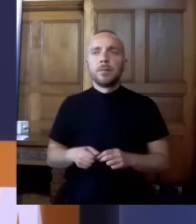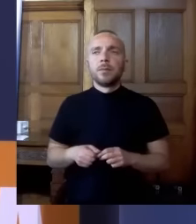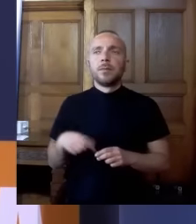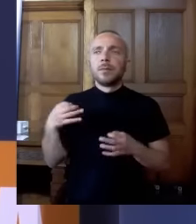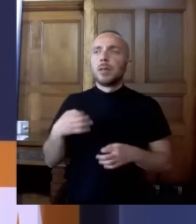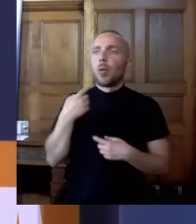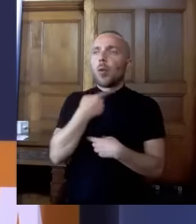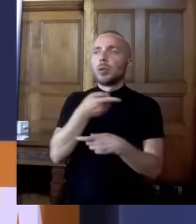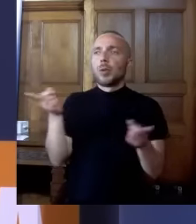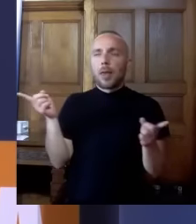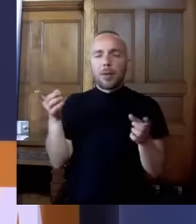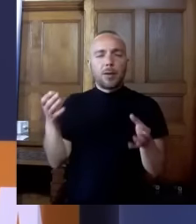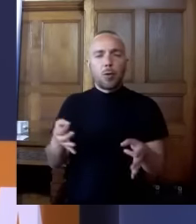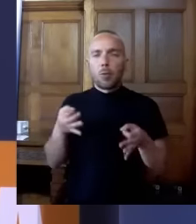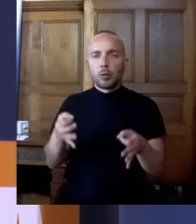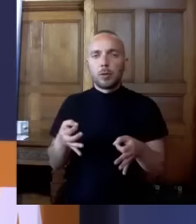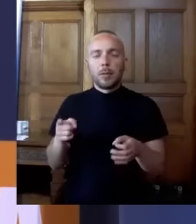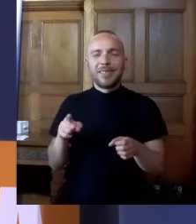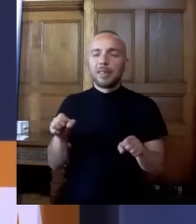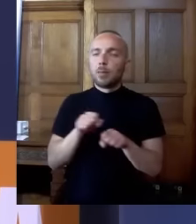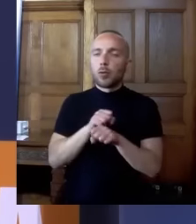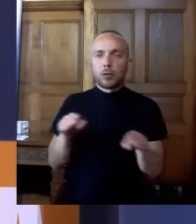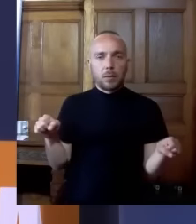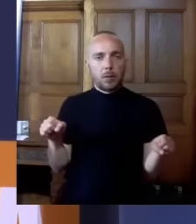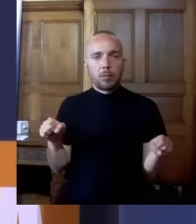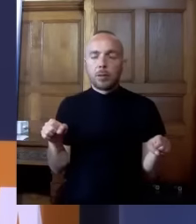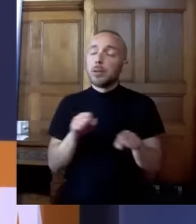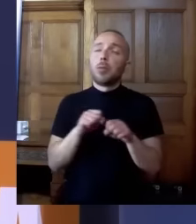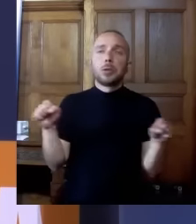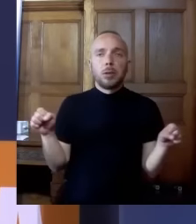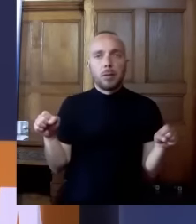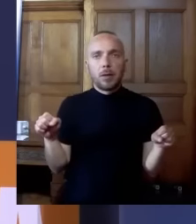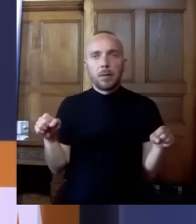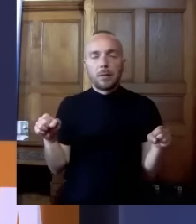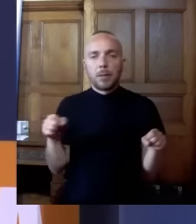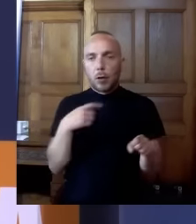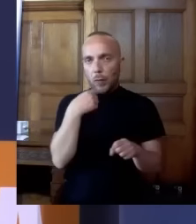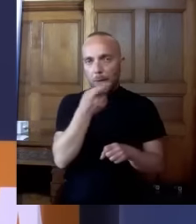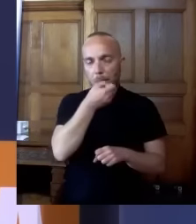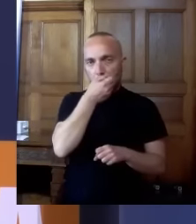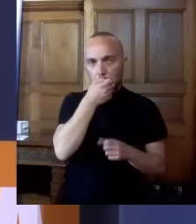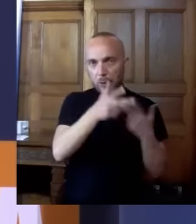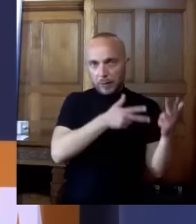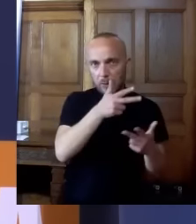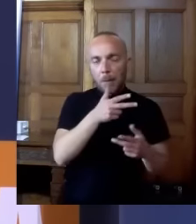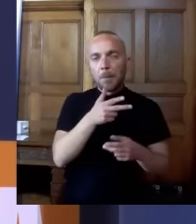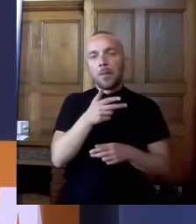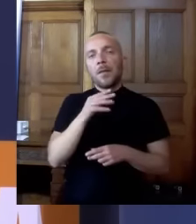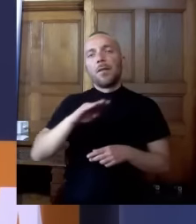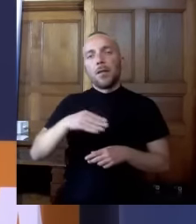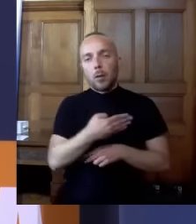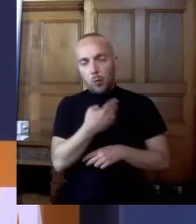decir como siempre que es imposible es imposible lo va a decir el pse lo va a decir eh